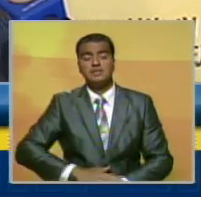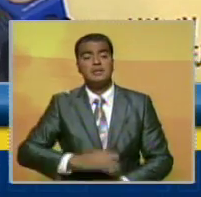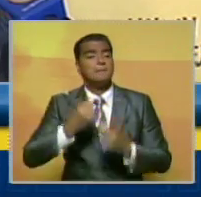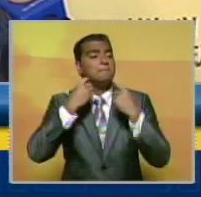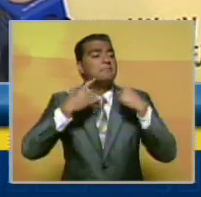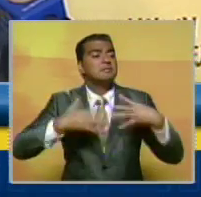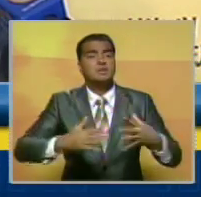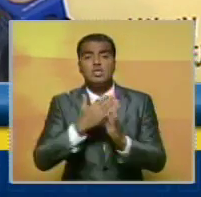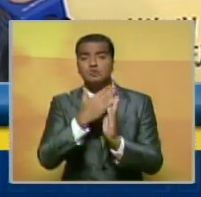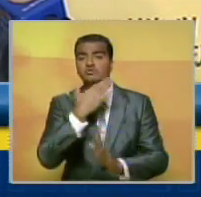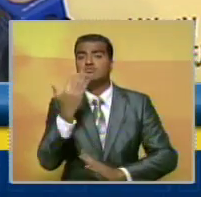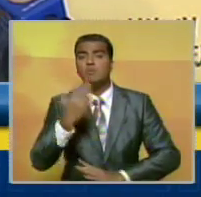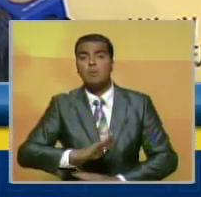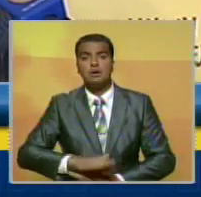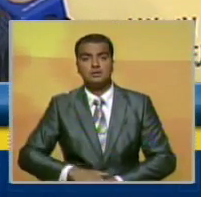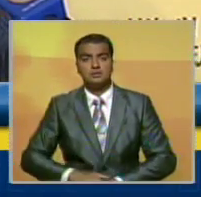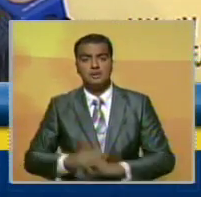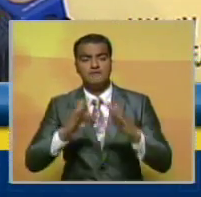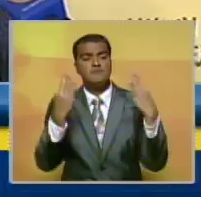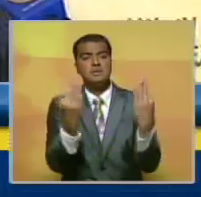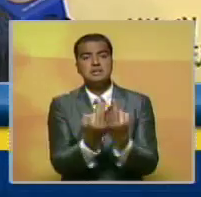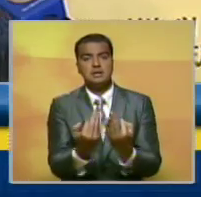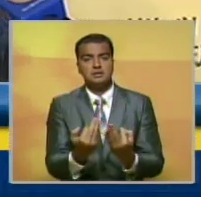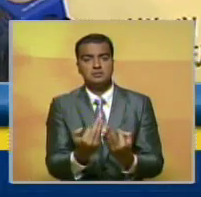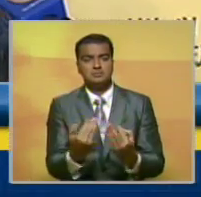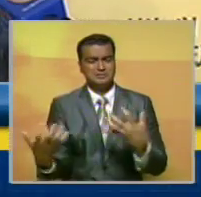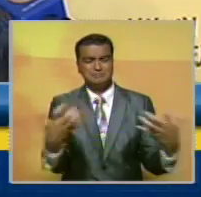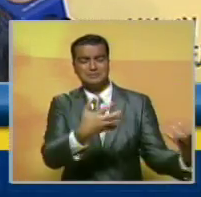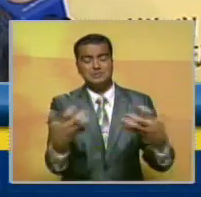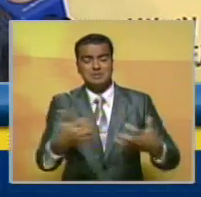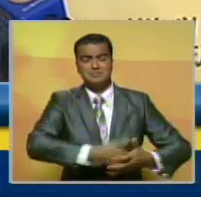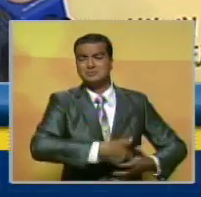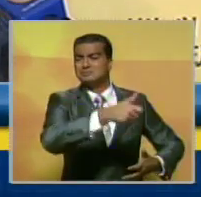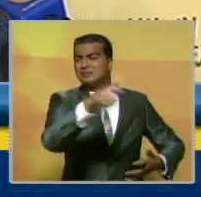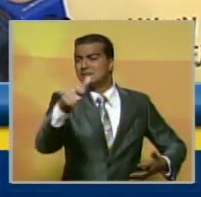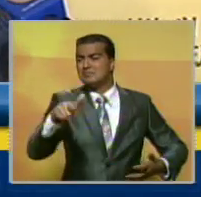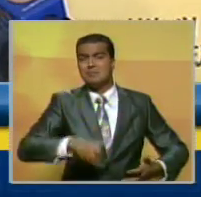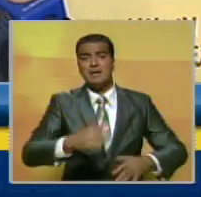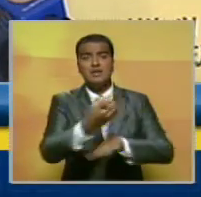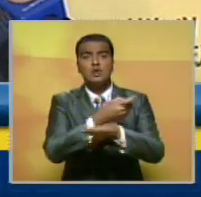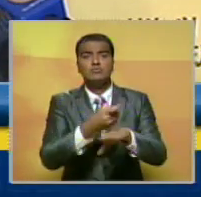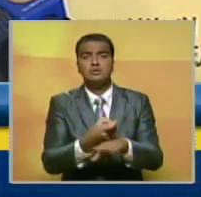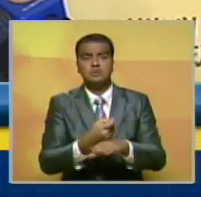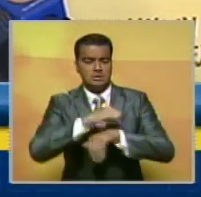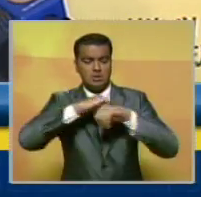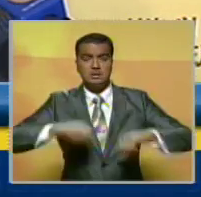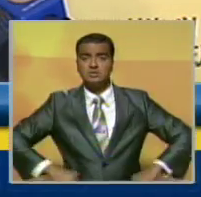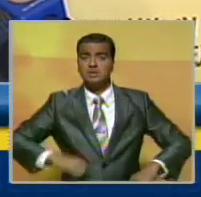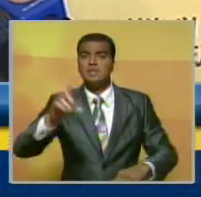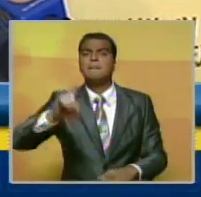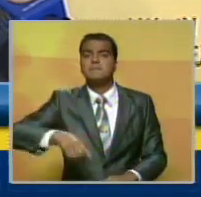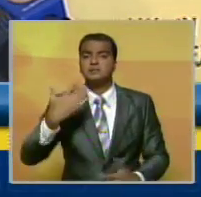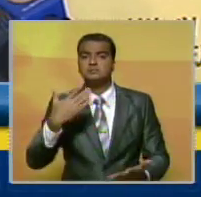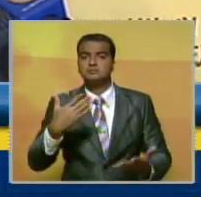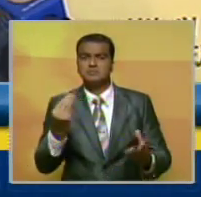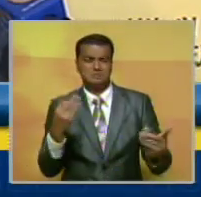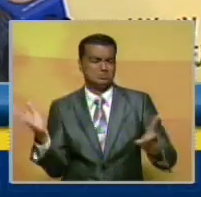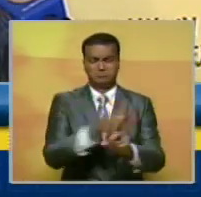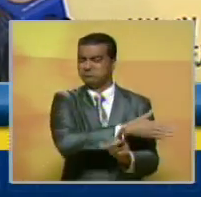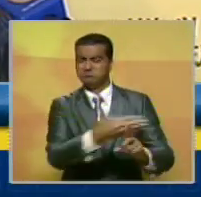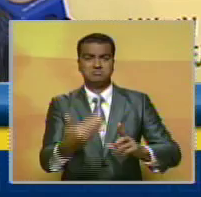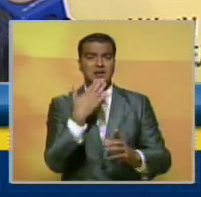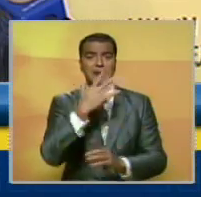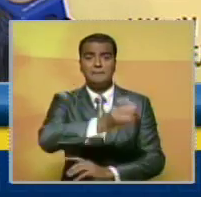pérdida de sus seres queridos, producto de la violencia, de los grupos armados por el mismo gobierno, de la Guardia Nacional que se ha excedido en la